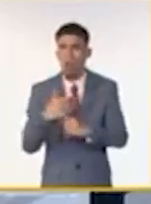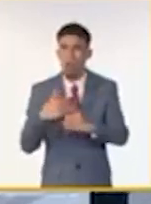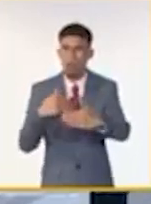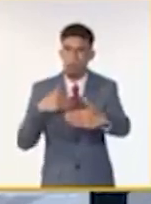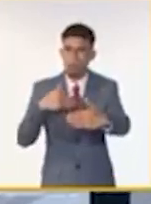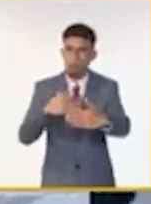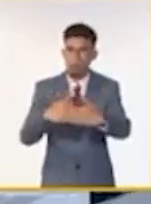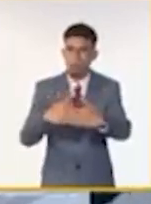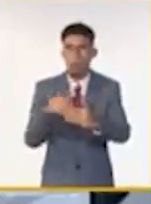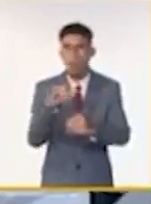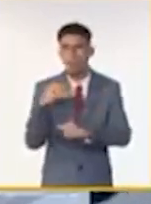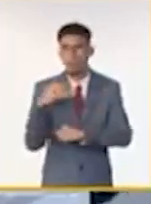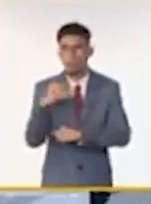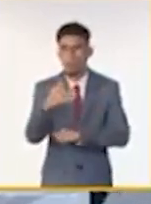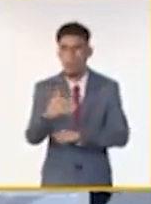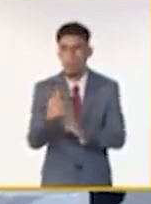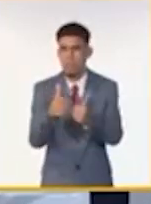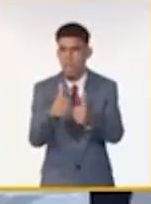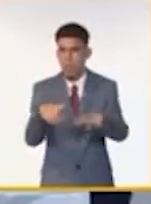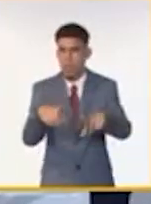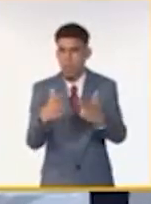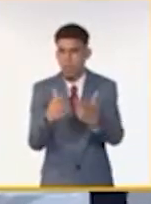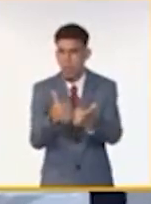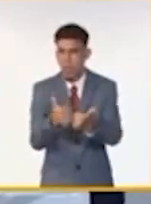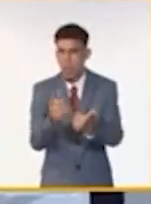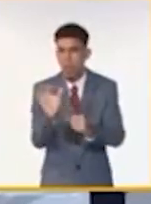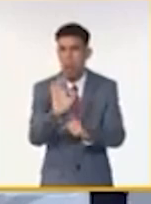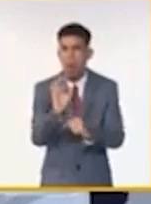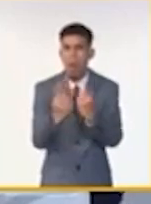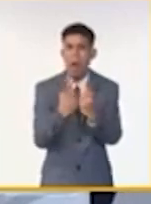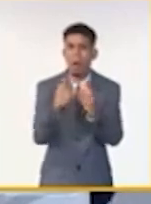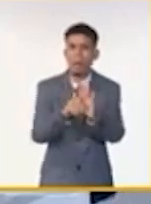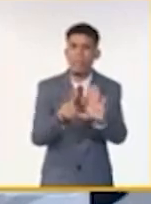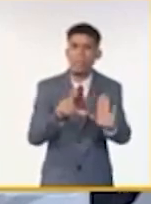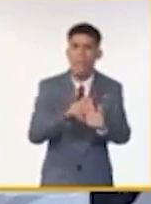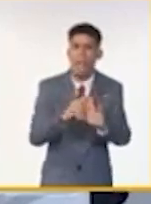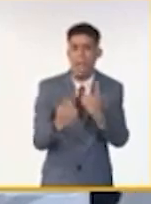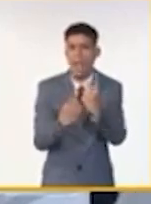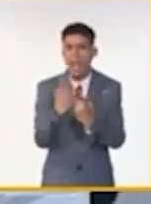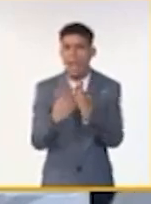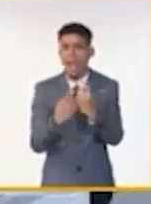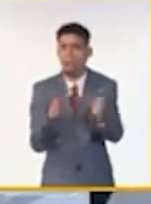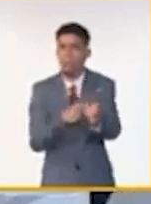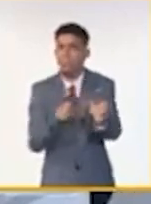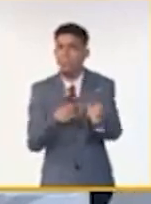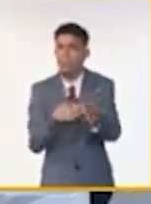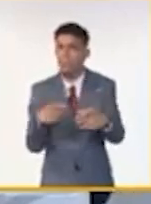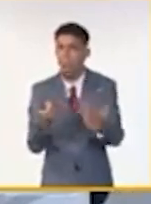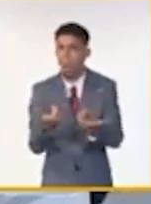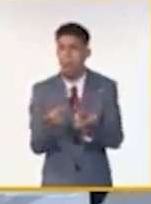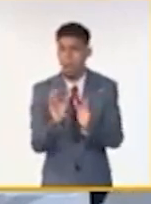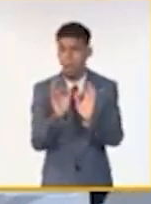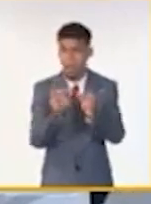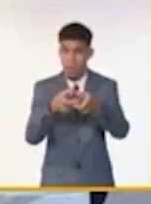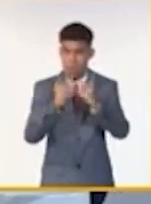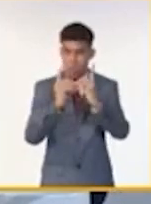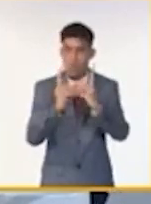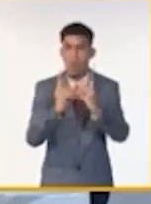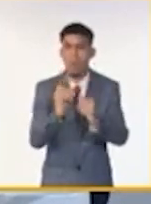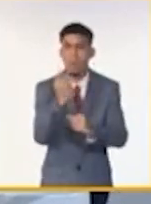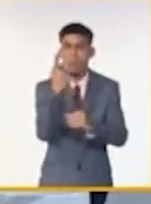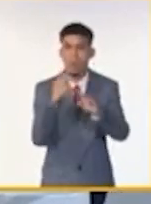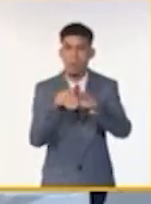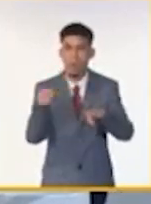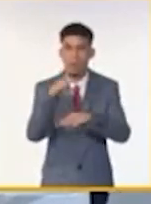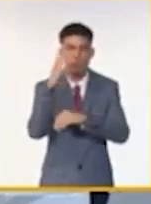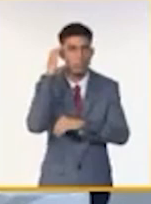falta los impactos que en una u otra medida las medidas que se han ido and alguna de ellas recientemente y ese Yo